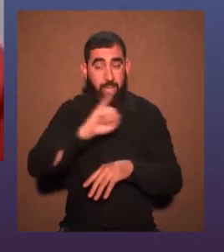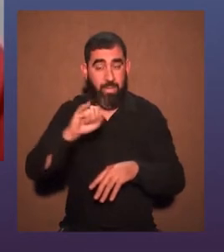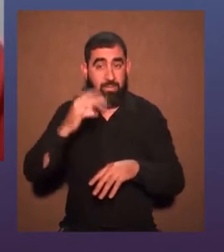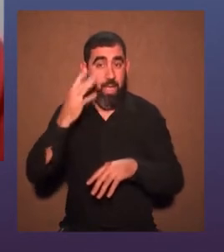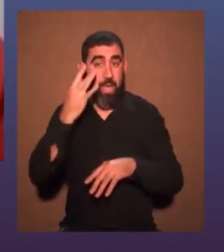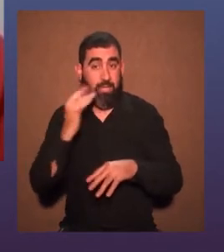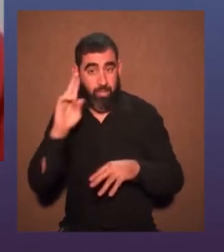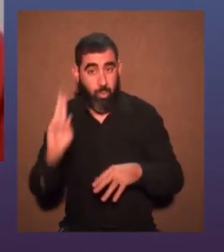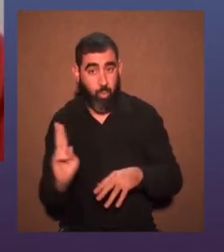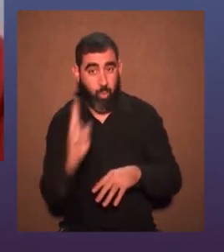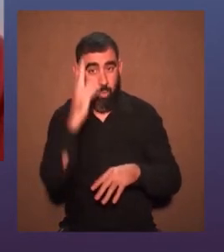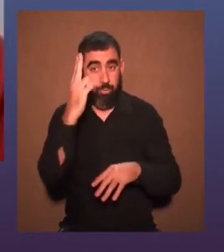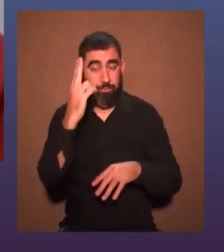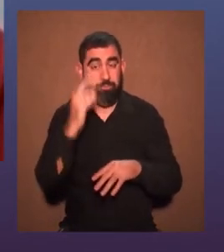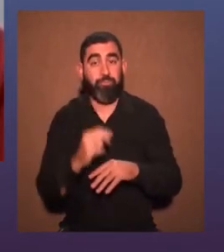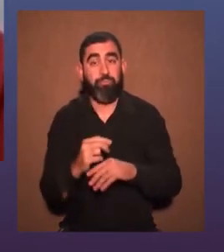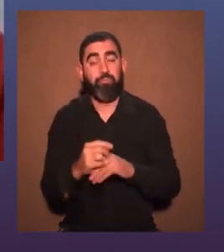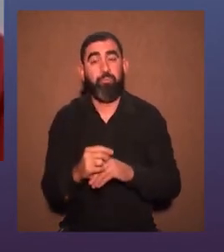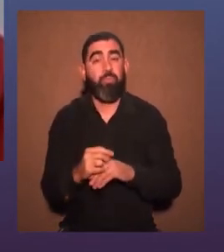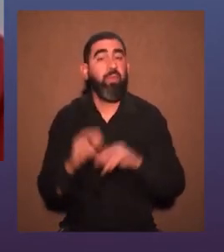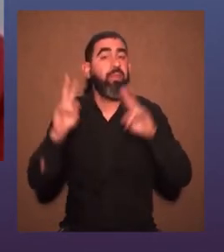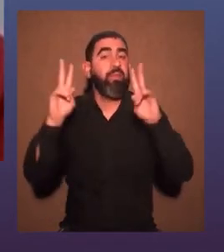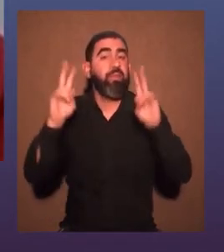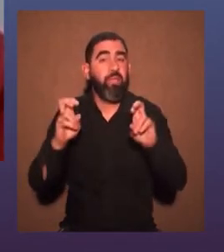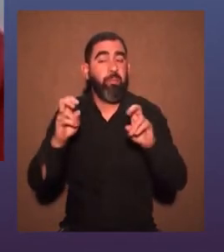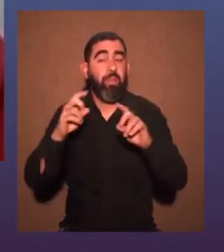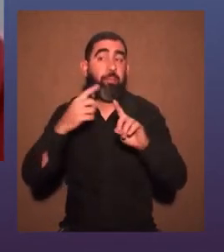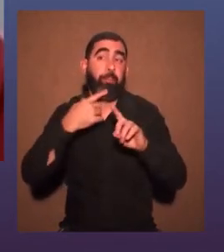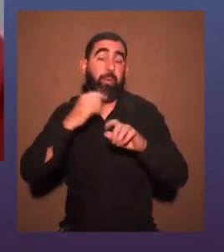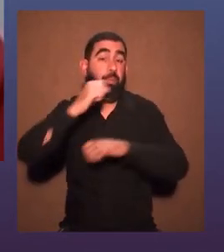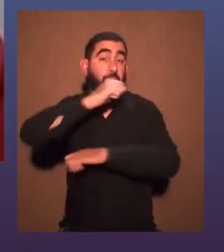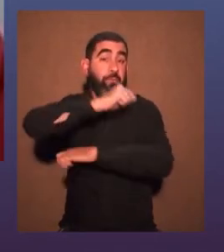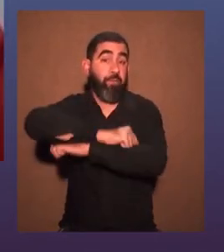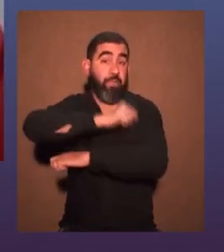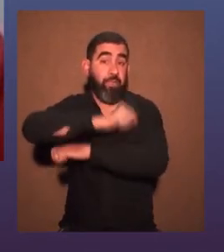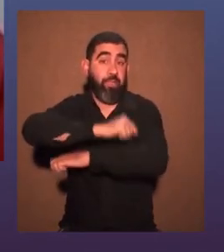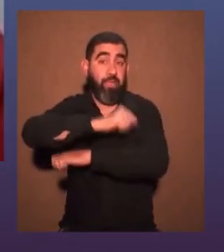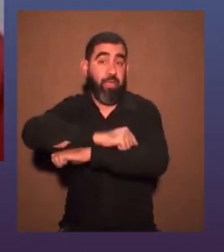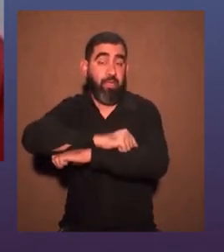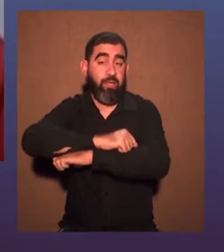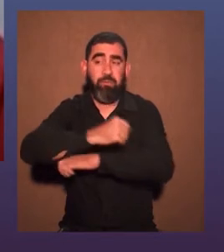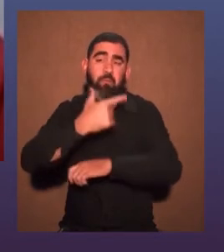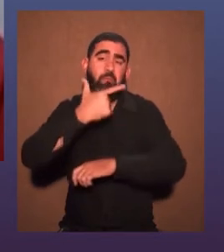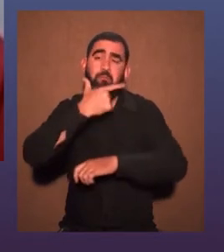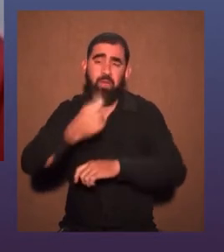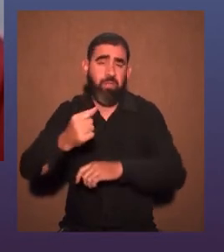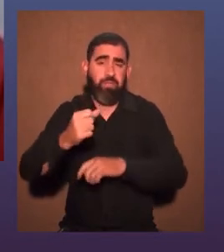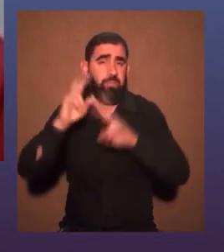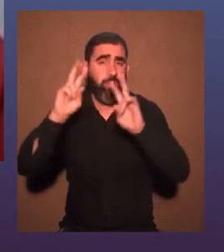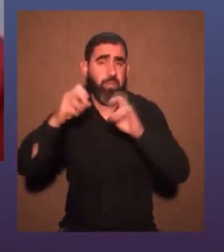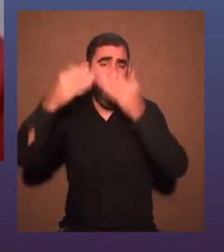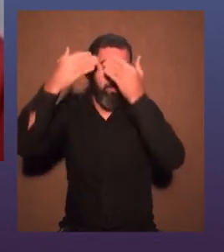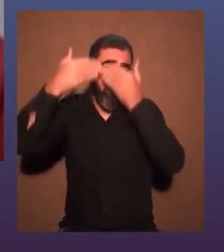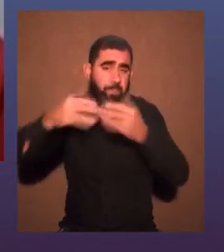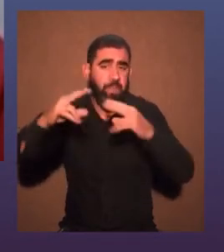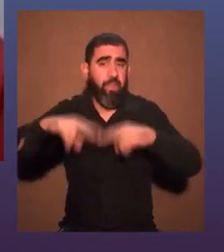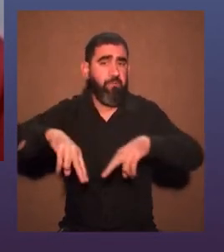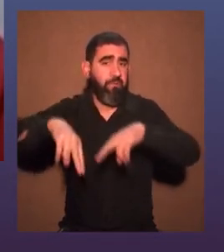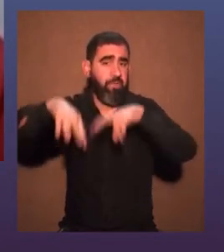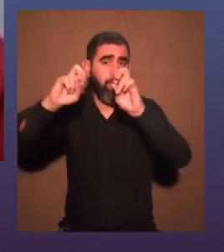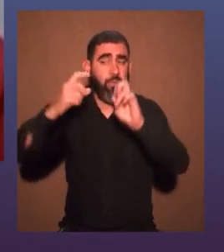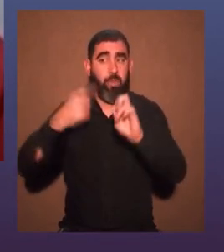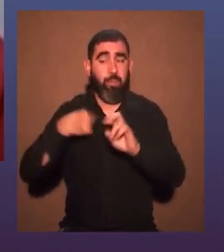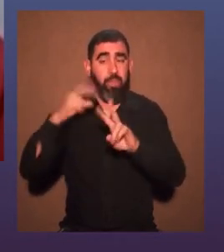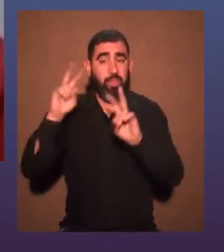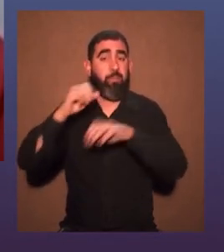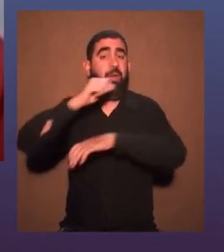uruguayo, y lo que tiene que ver con las ventanas, por ejemplo, en este caso es tan simple como eso. El punto de partida para la investigación mía fueron